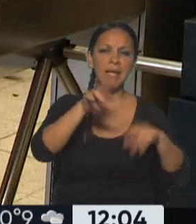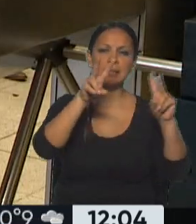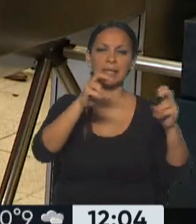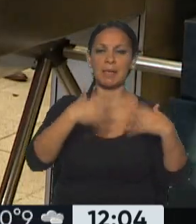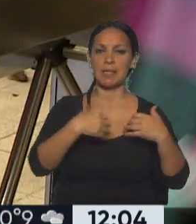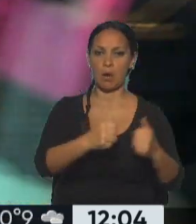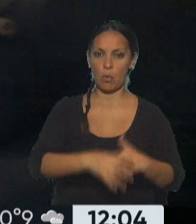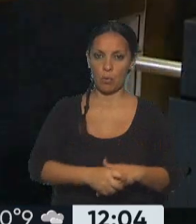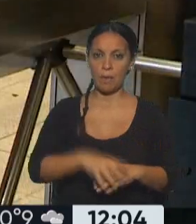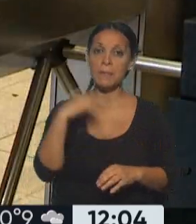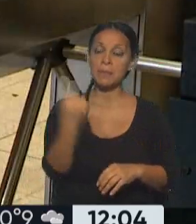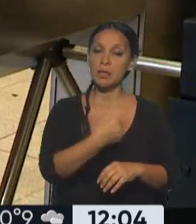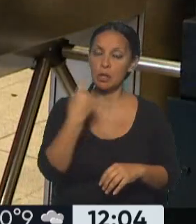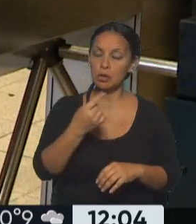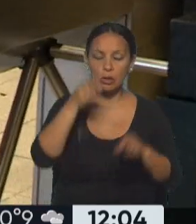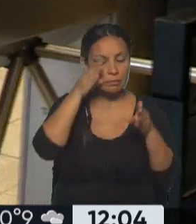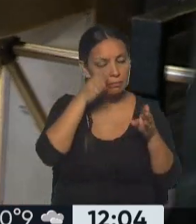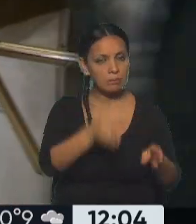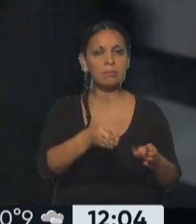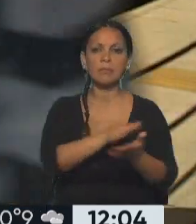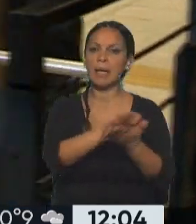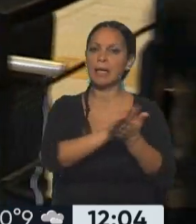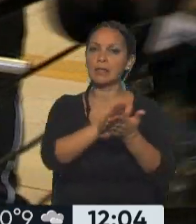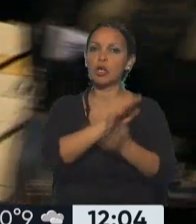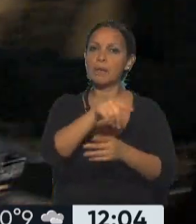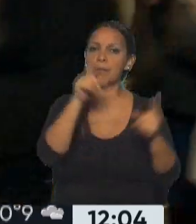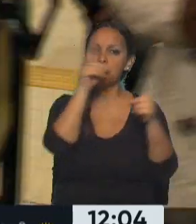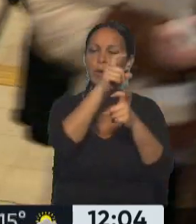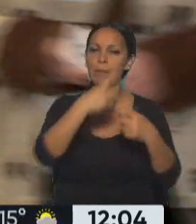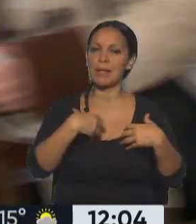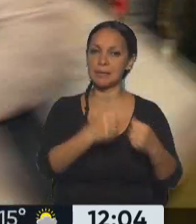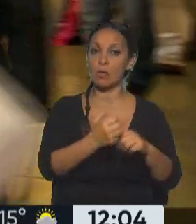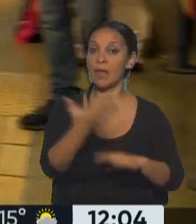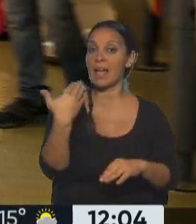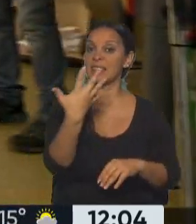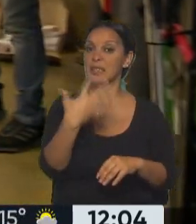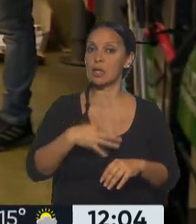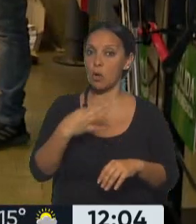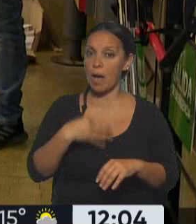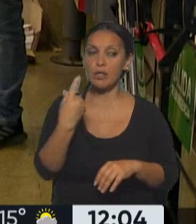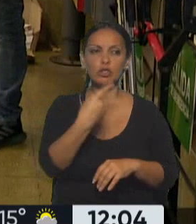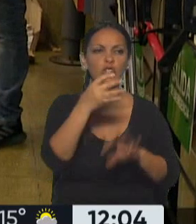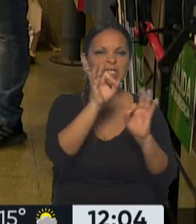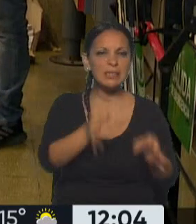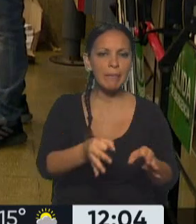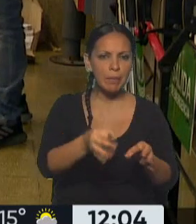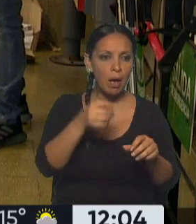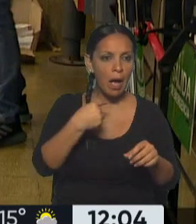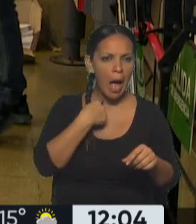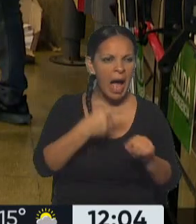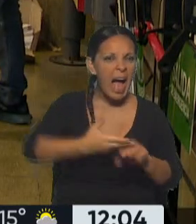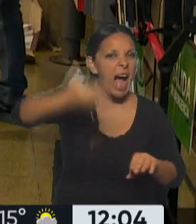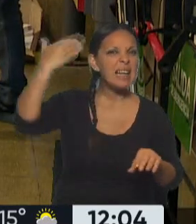Nosotros estamos muy compenetrados en resolver este problema de salud. Hace 5 años nos enteramos de lo que padecemos desde hace 30